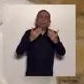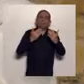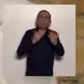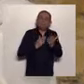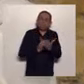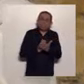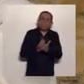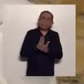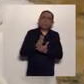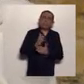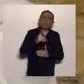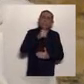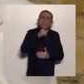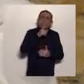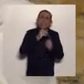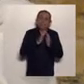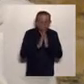los siglos de los